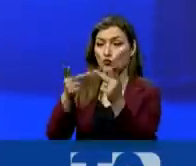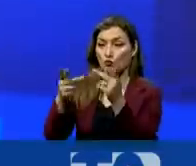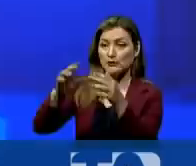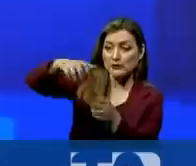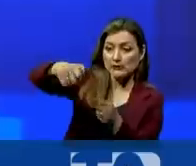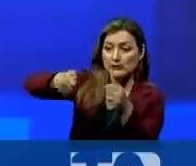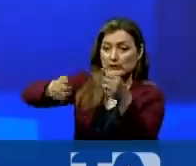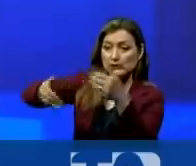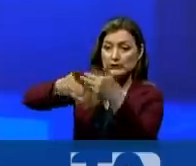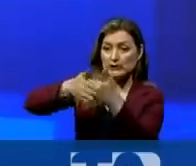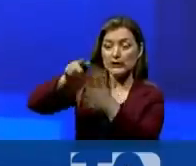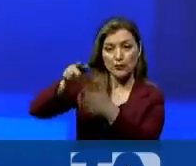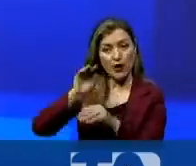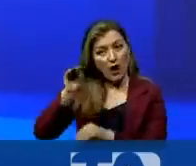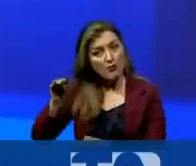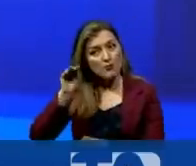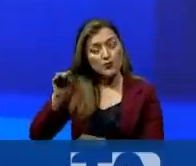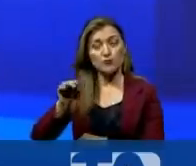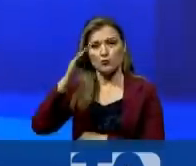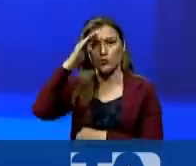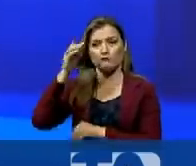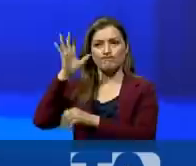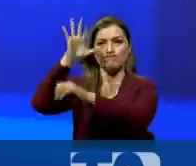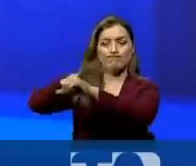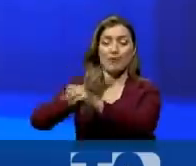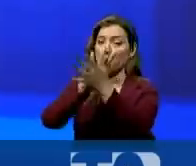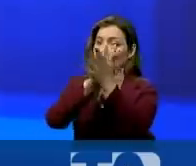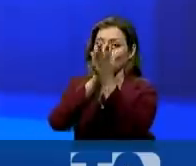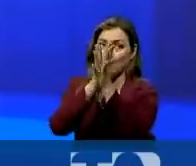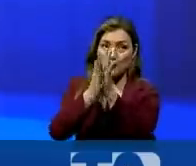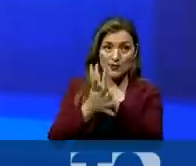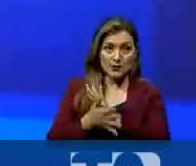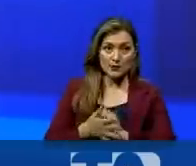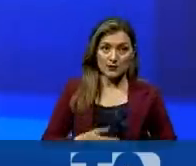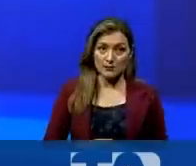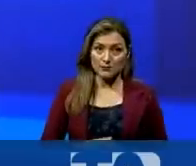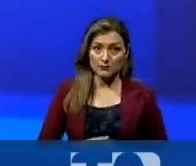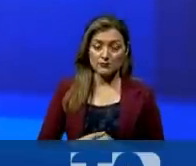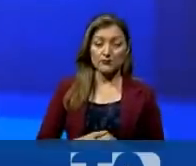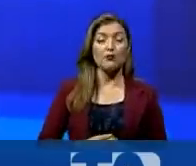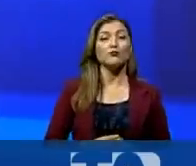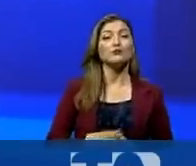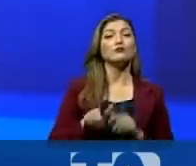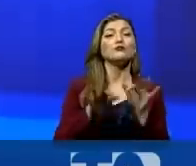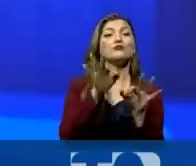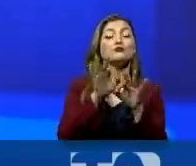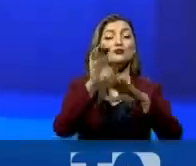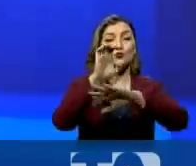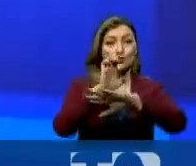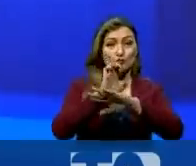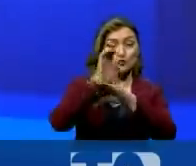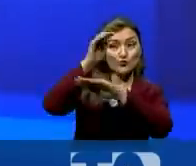y no hubo una sola acción de represión pero hay que decirle también al pueblo ecuatoriano en el